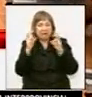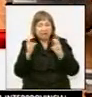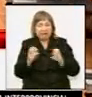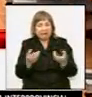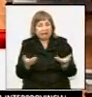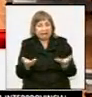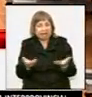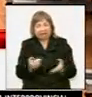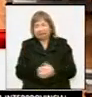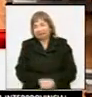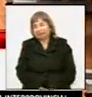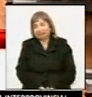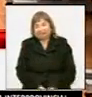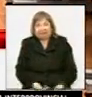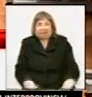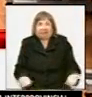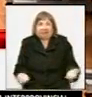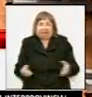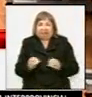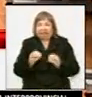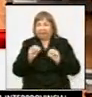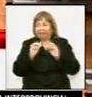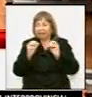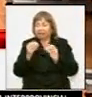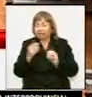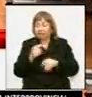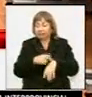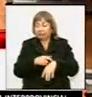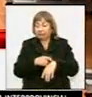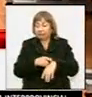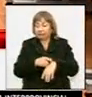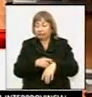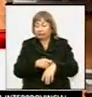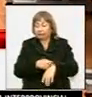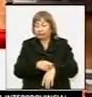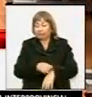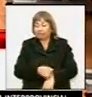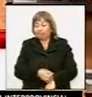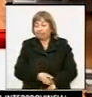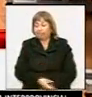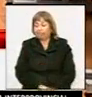tratar en la agenda, siendo las horas.